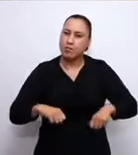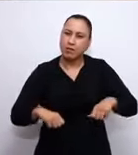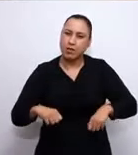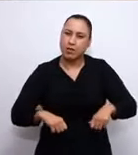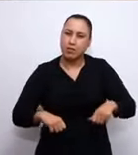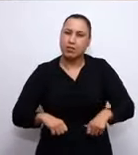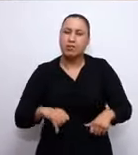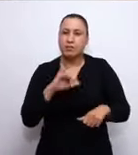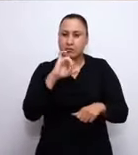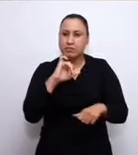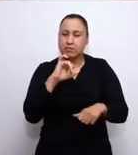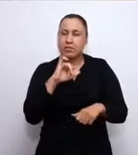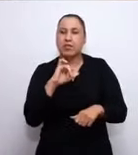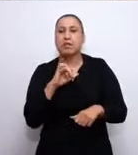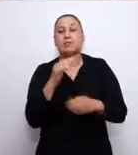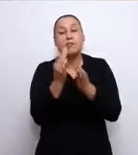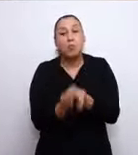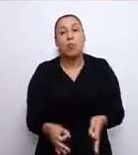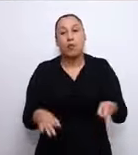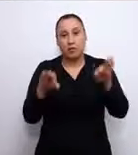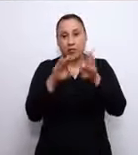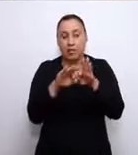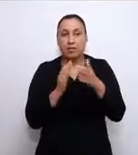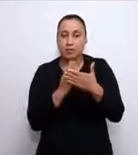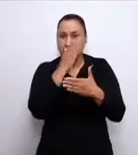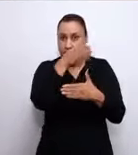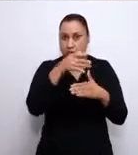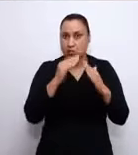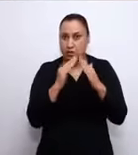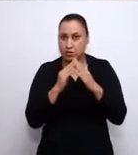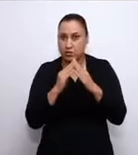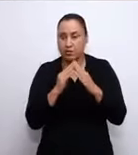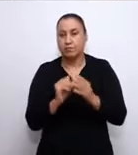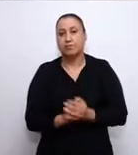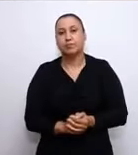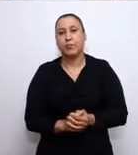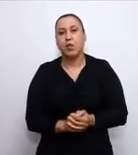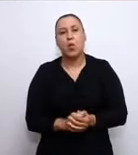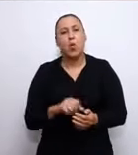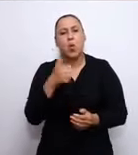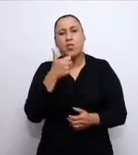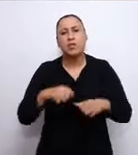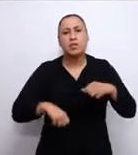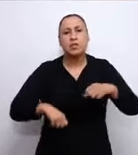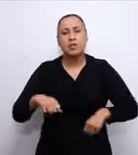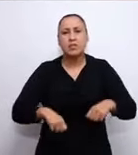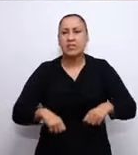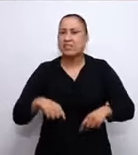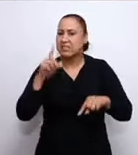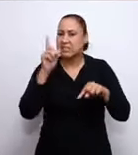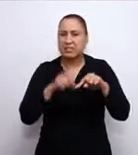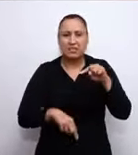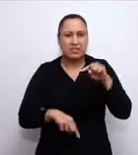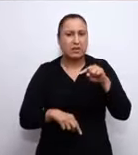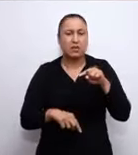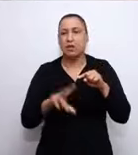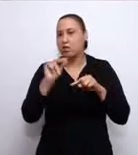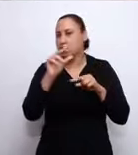que resulte realmente indispensable suspende cualquier otra actividad